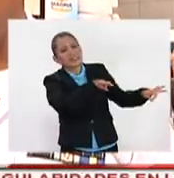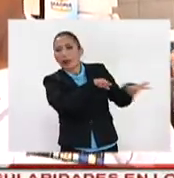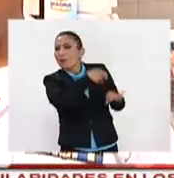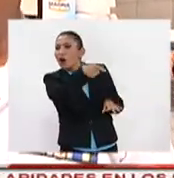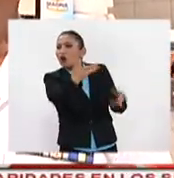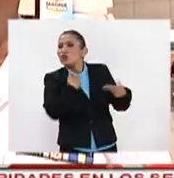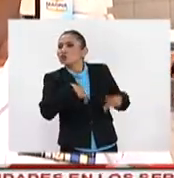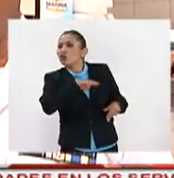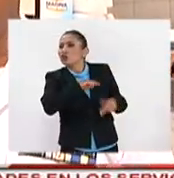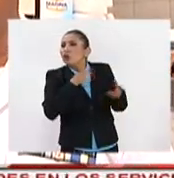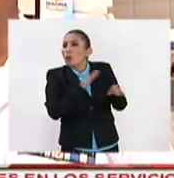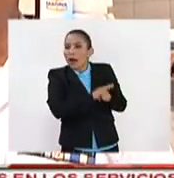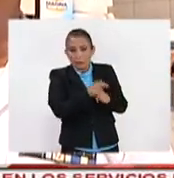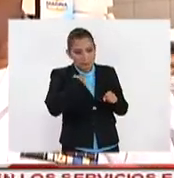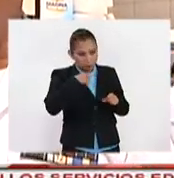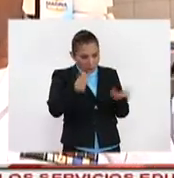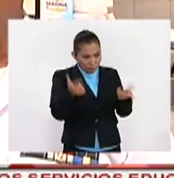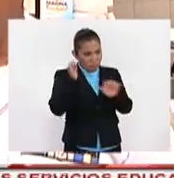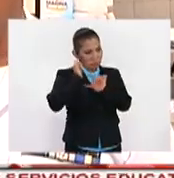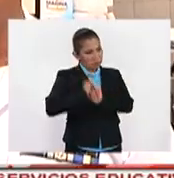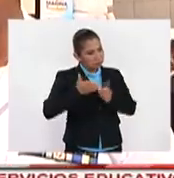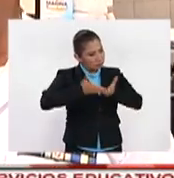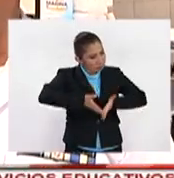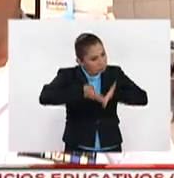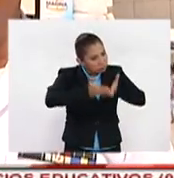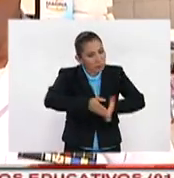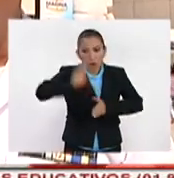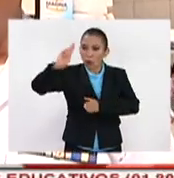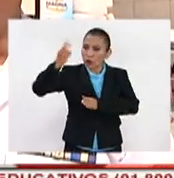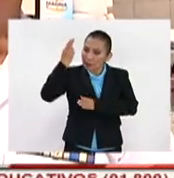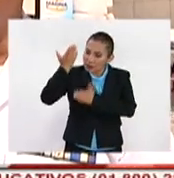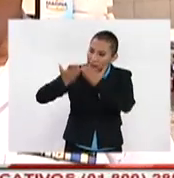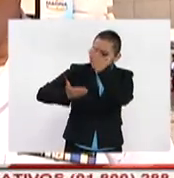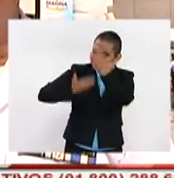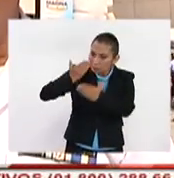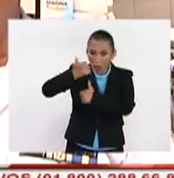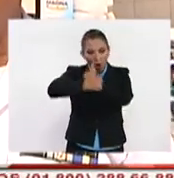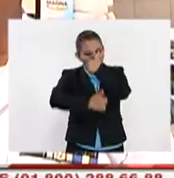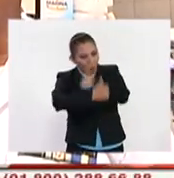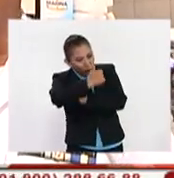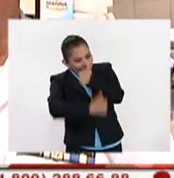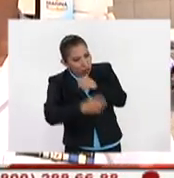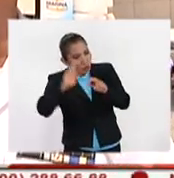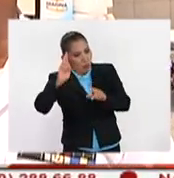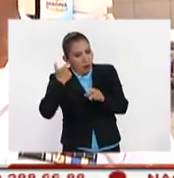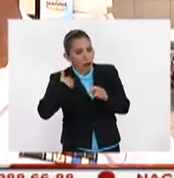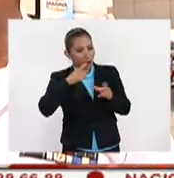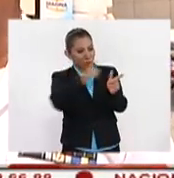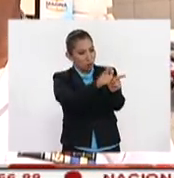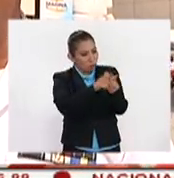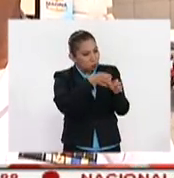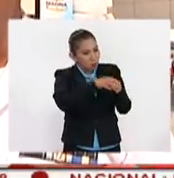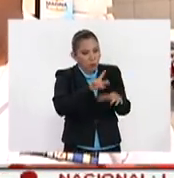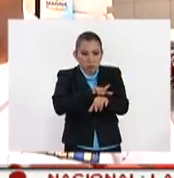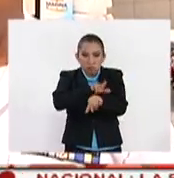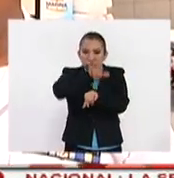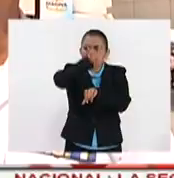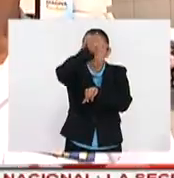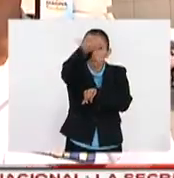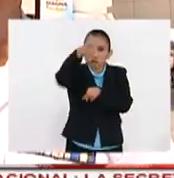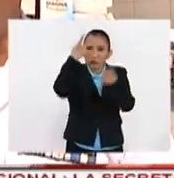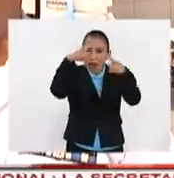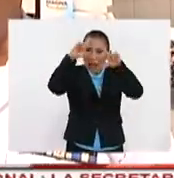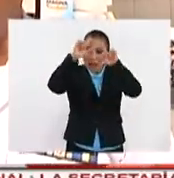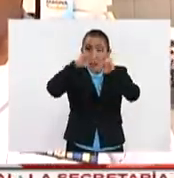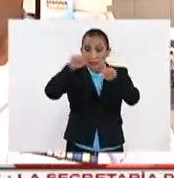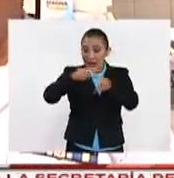institucional que hacemos, que va desde la Autoridad Marítima, la Universidad Naval, concursos navales, Infantería de Marina, Aviación Naval, así